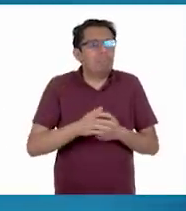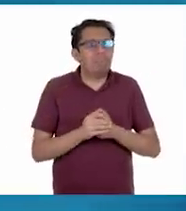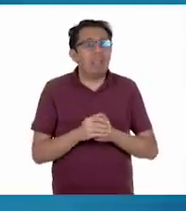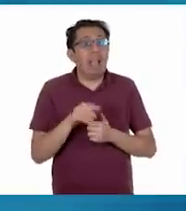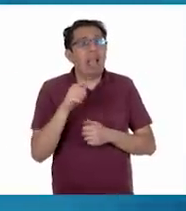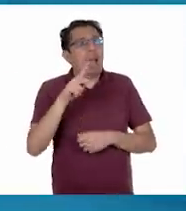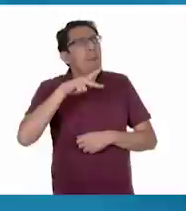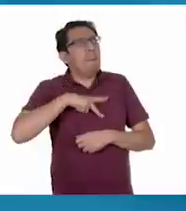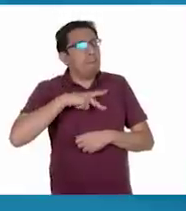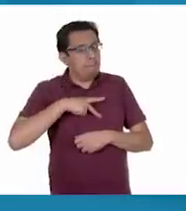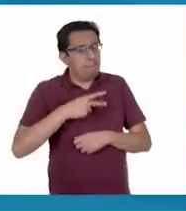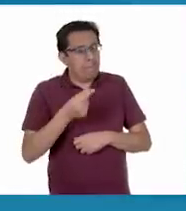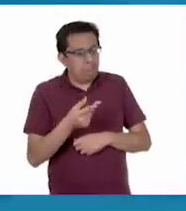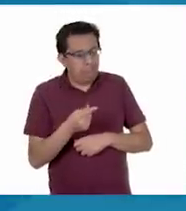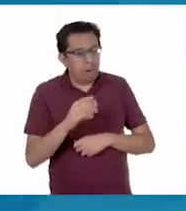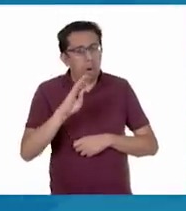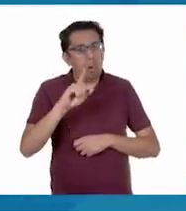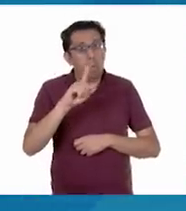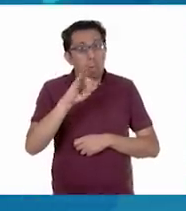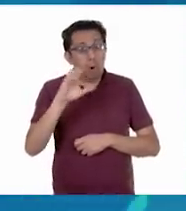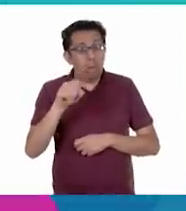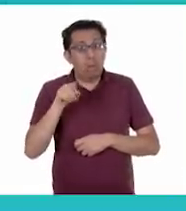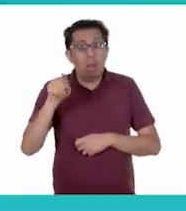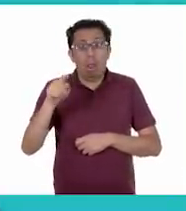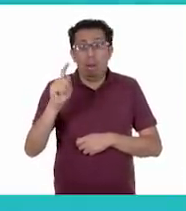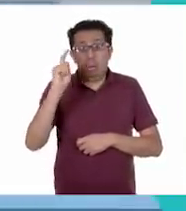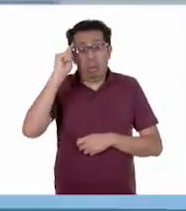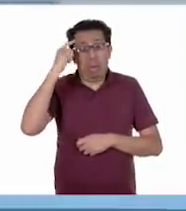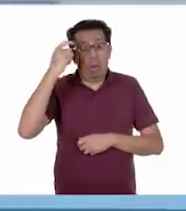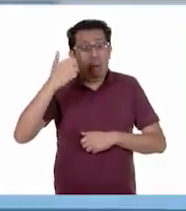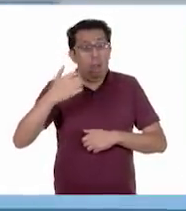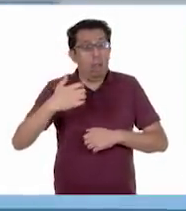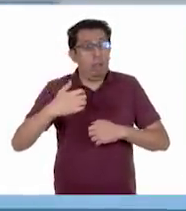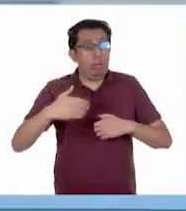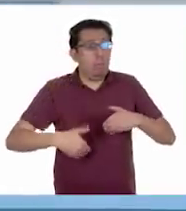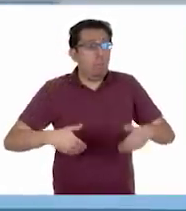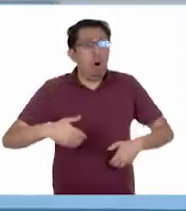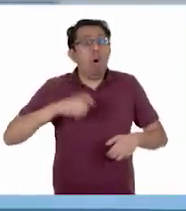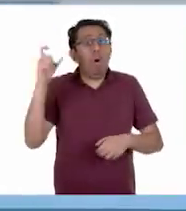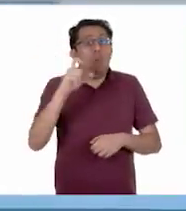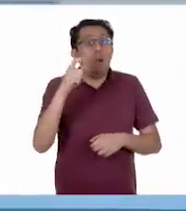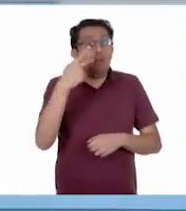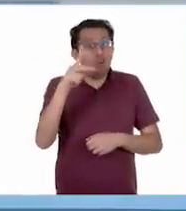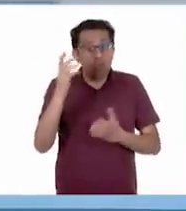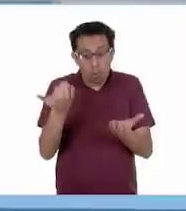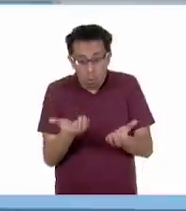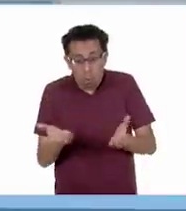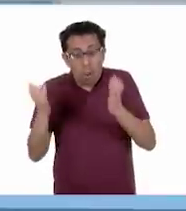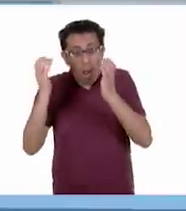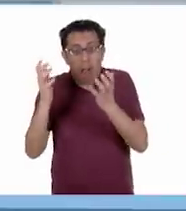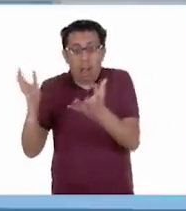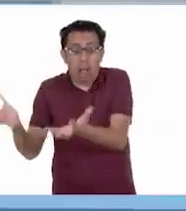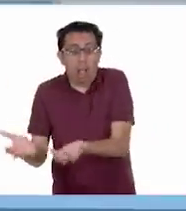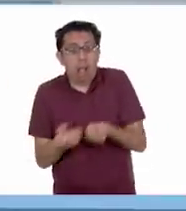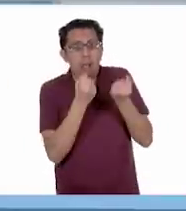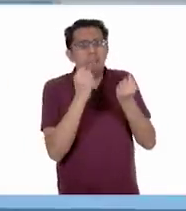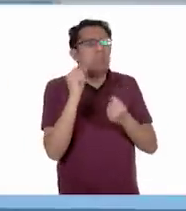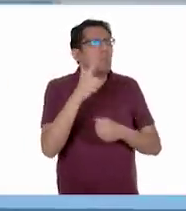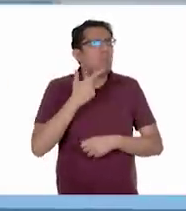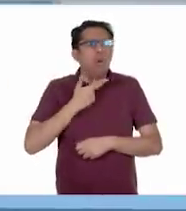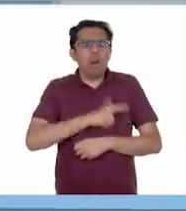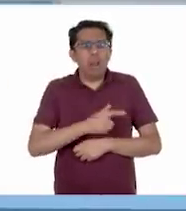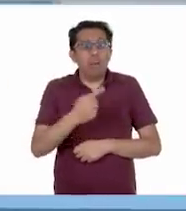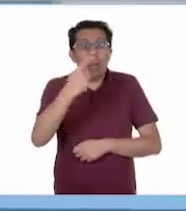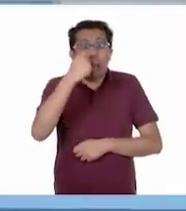Bolillo le molesta que le agarren su traste de comida. Tampoco le gusta que le toquen la nariz. Y también